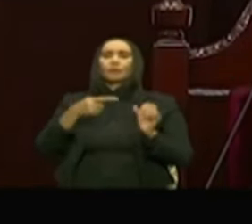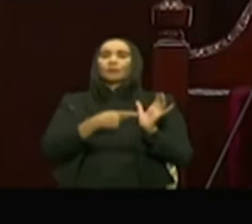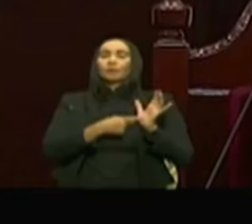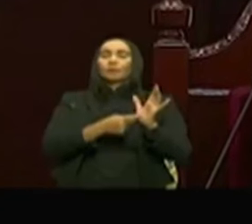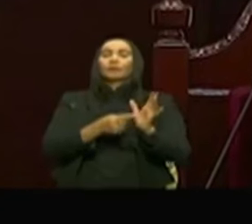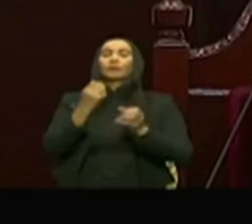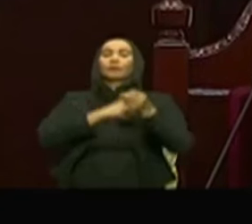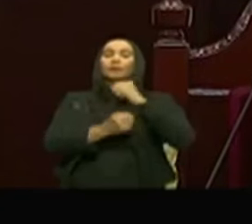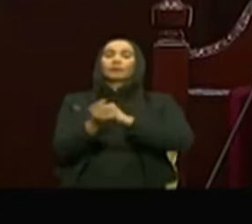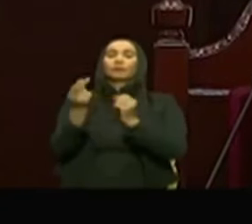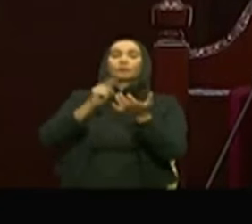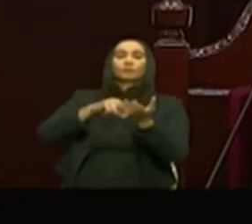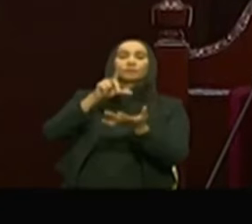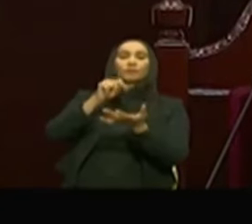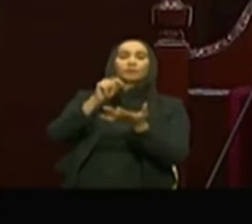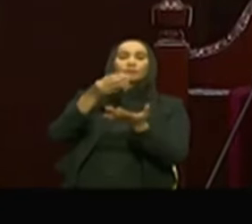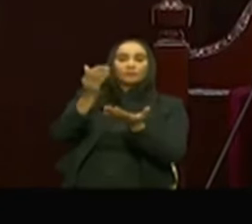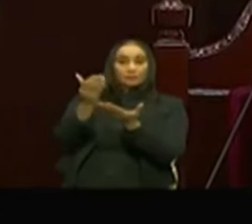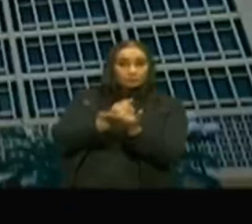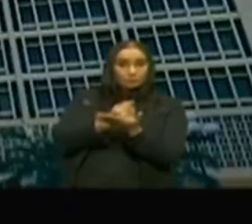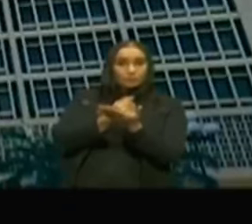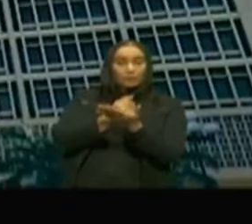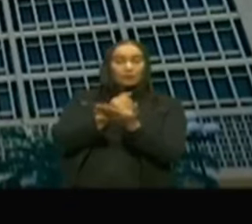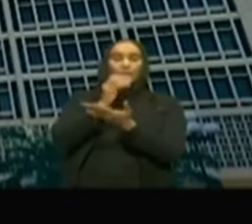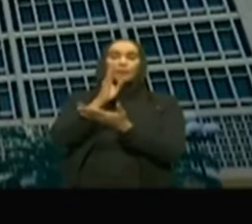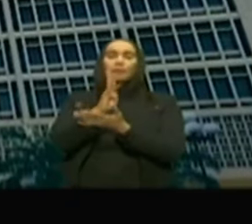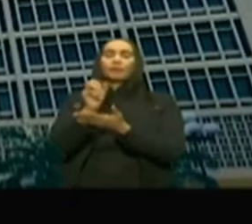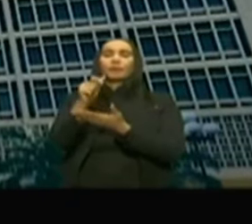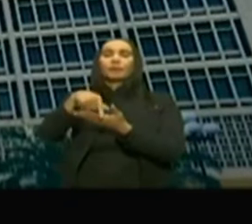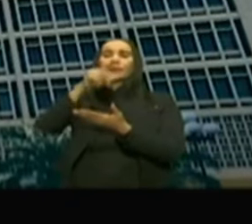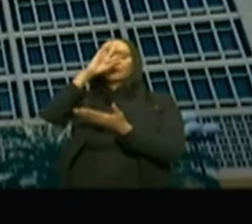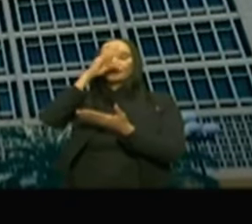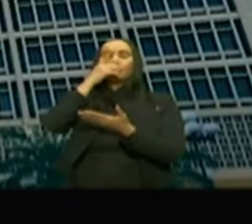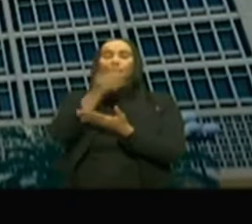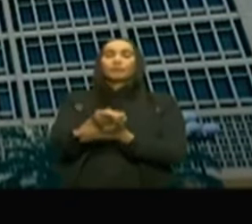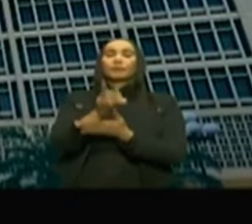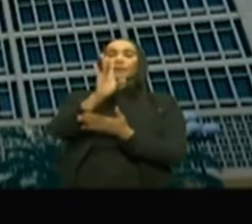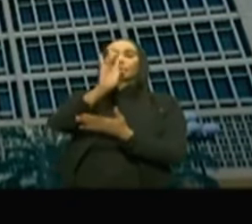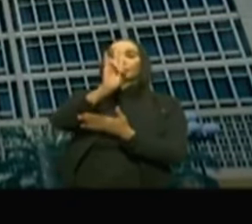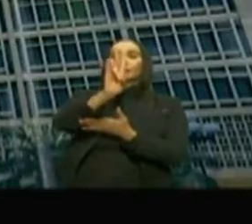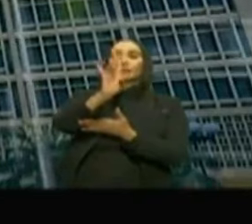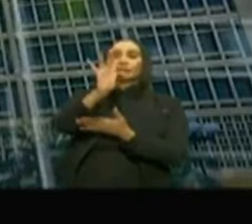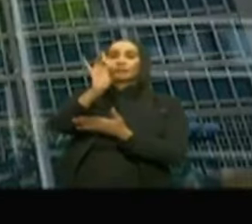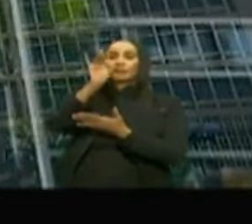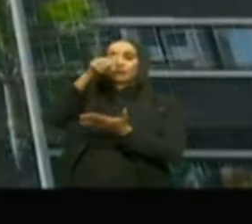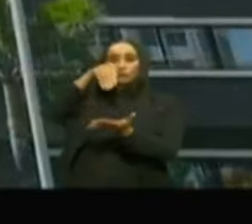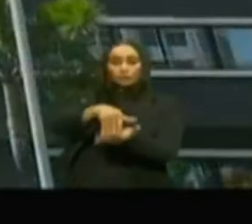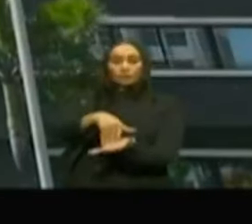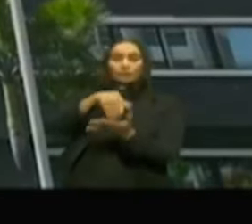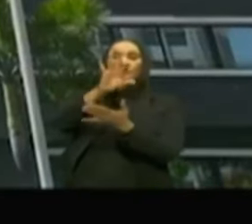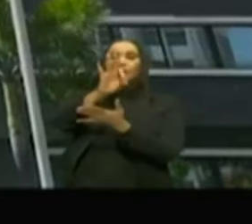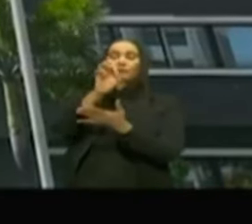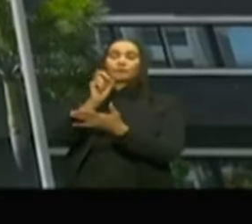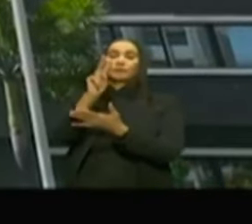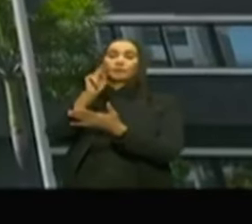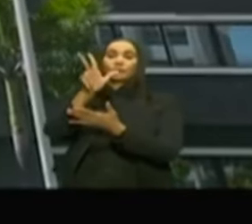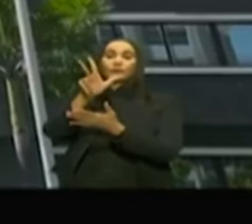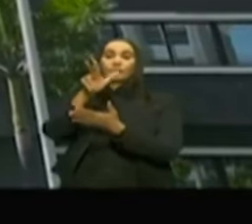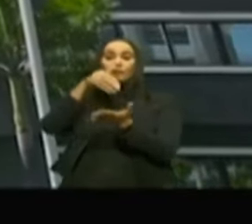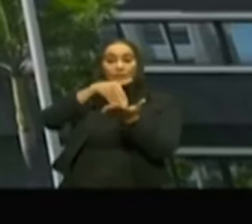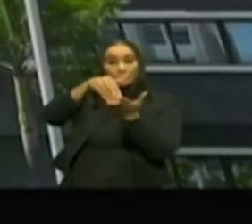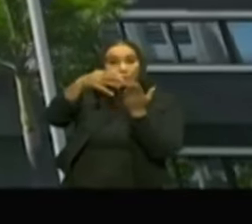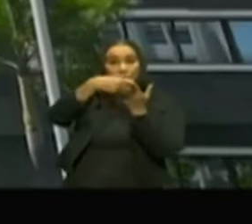En algunos lugares, por ejemplo, el gobierno español, cuando rinden las memorias los gobernantes, hay la posibilidad de hacerle alguna pregunta. Aquí es un discurso,